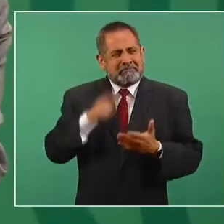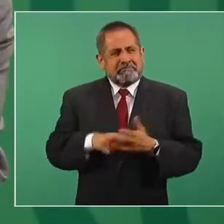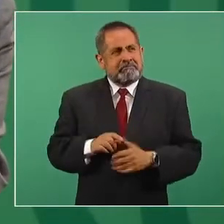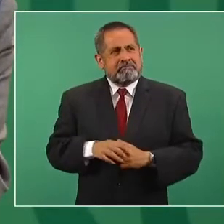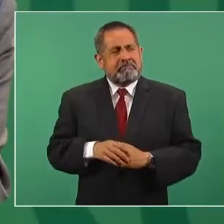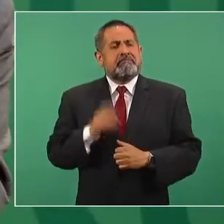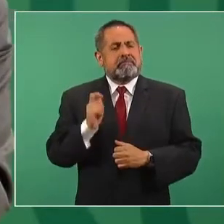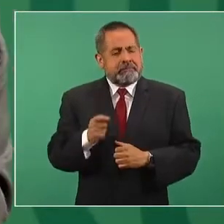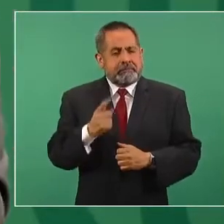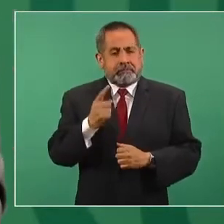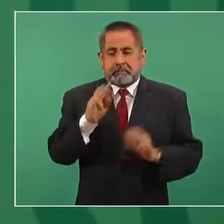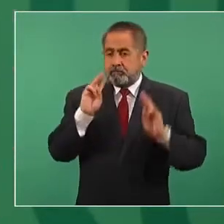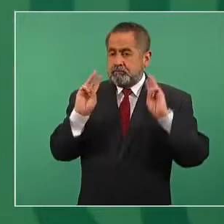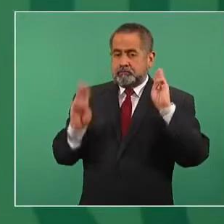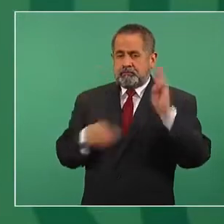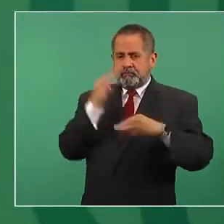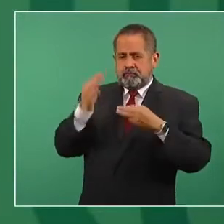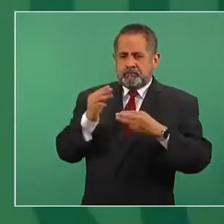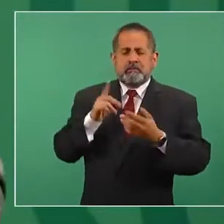pero si no lo digo,